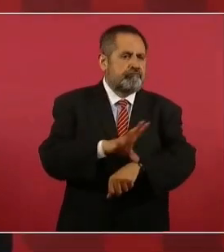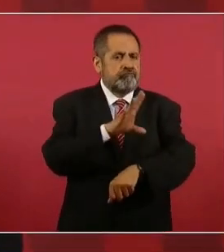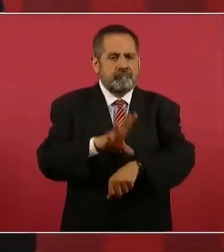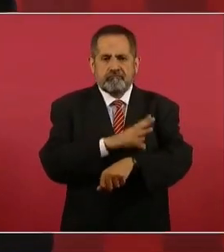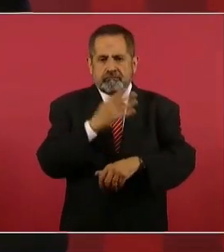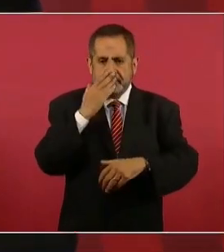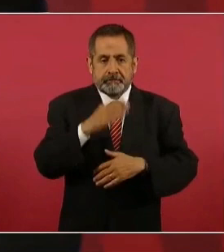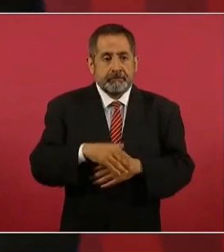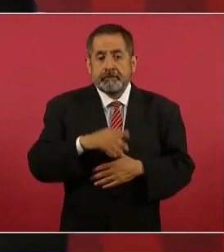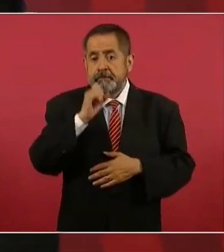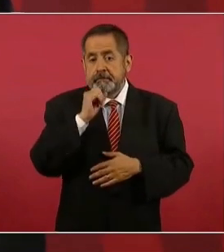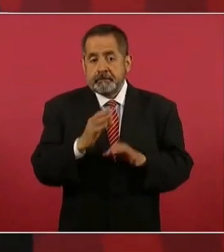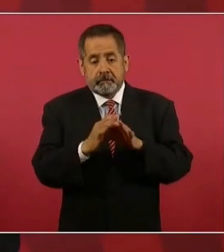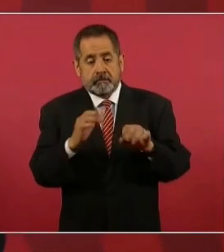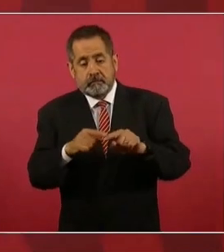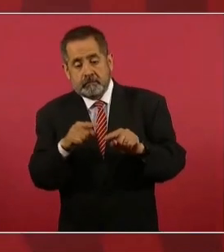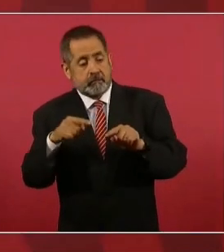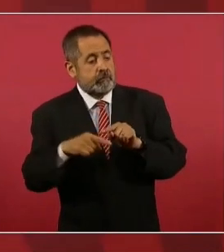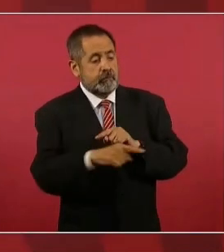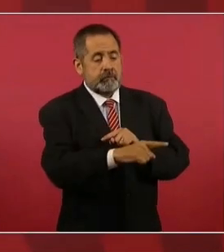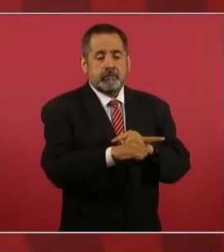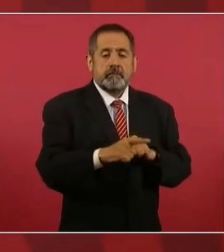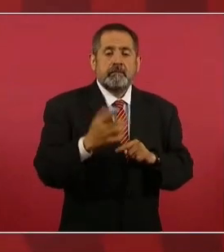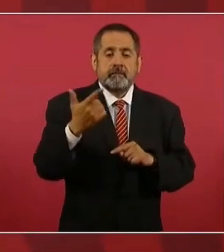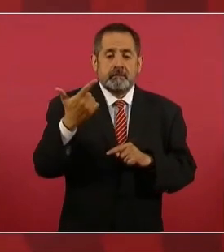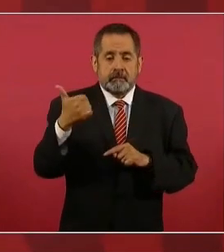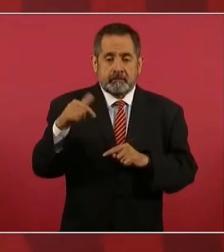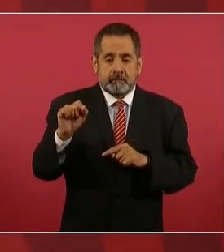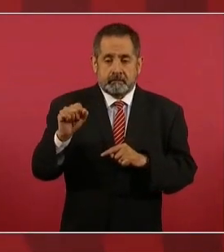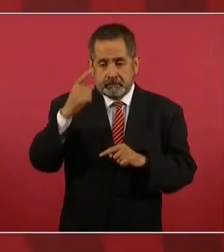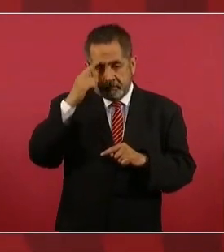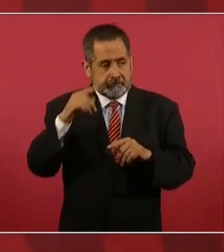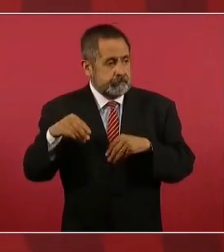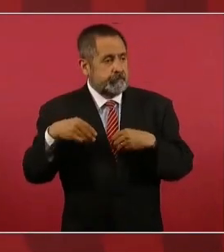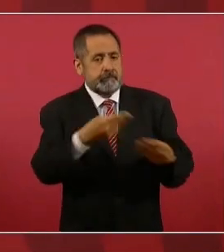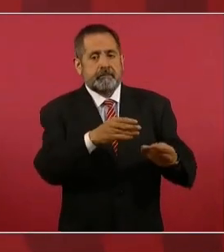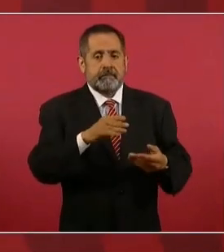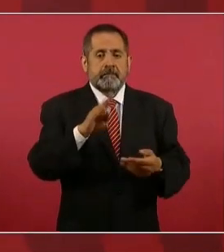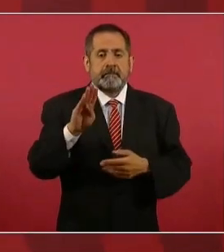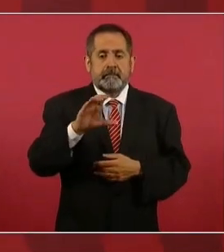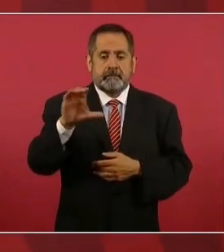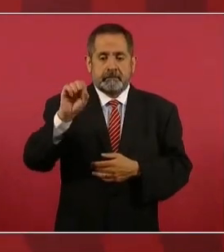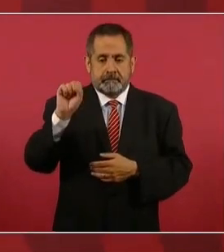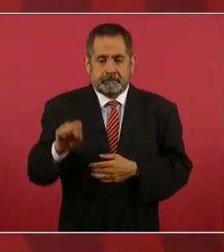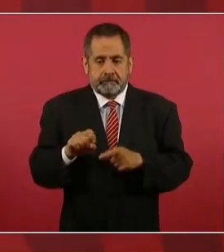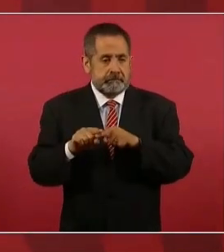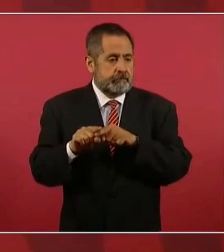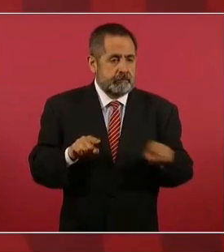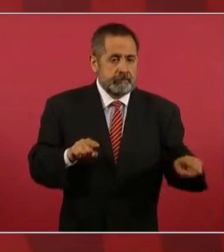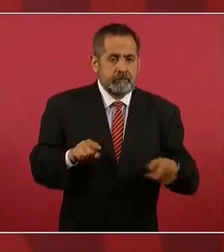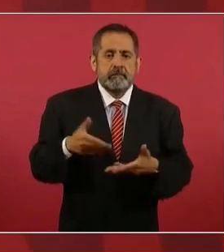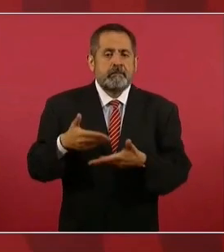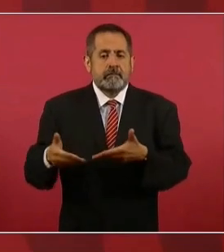traslado de gas a Baja California Sur, igual, nada más que en este caso en barco.